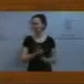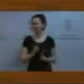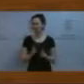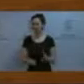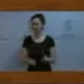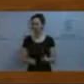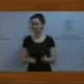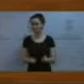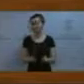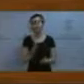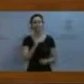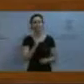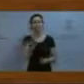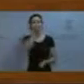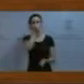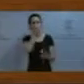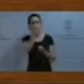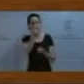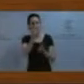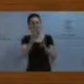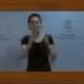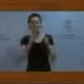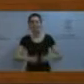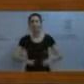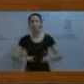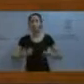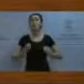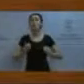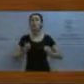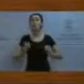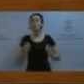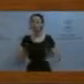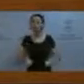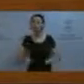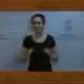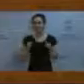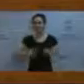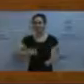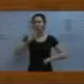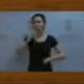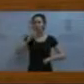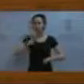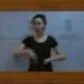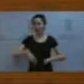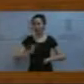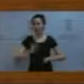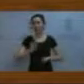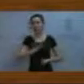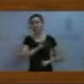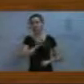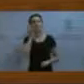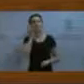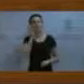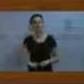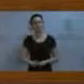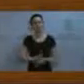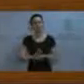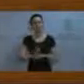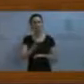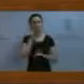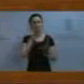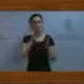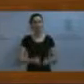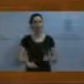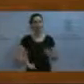muy concreta. ¿Qué pactos son esos? ¿Quién los pactó? A lo mejor los pactó usted o la señora consejera de Fomento. ¿Quién?